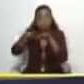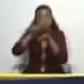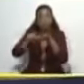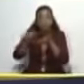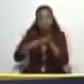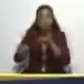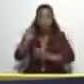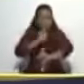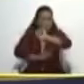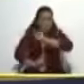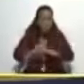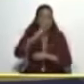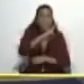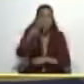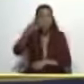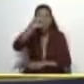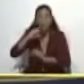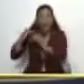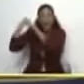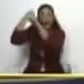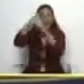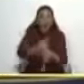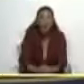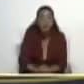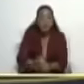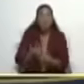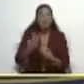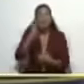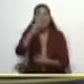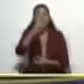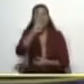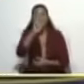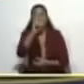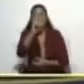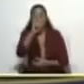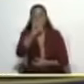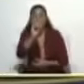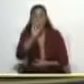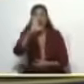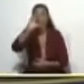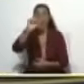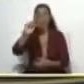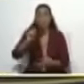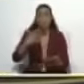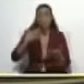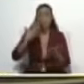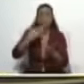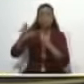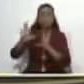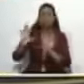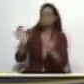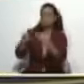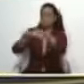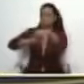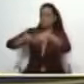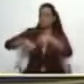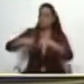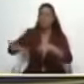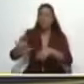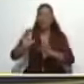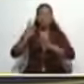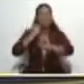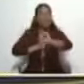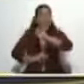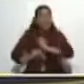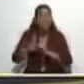y la defendimos hace 22 años cuando Pedro Carmona Estanga pretendió derogarla. La hemos